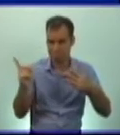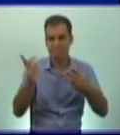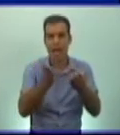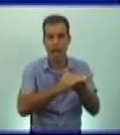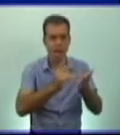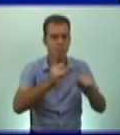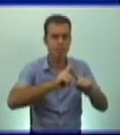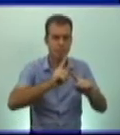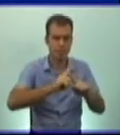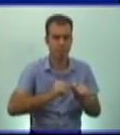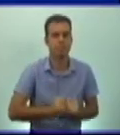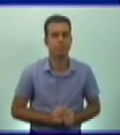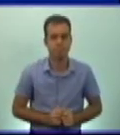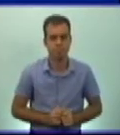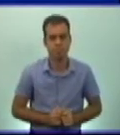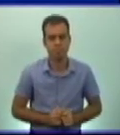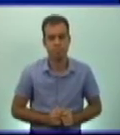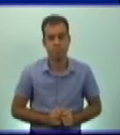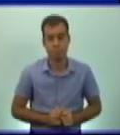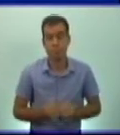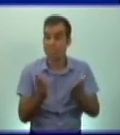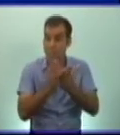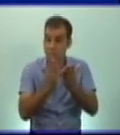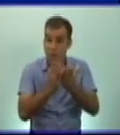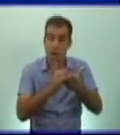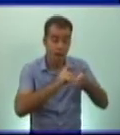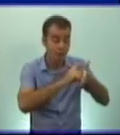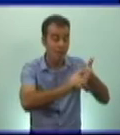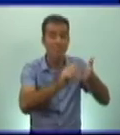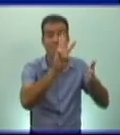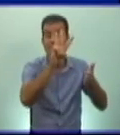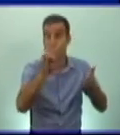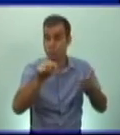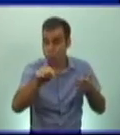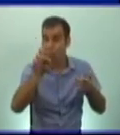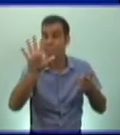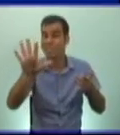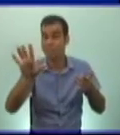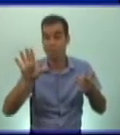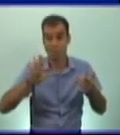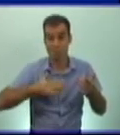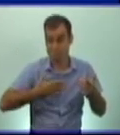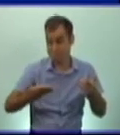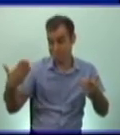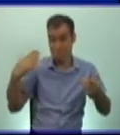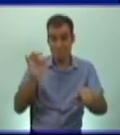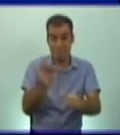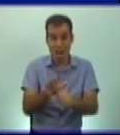Y por supuesto, estudiar el epígrafe 3.5, que desde el inicio de la clase les comenté